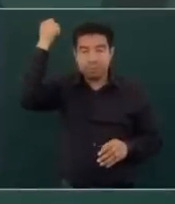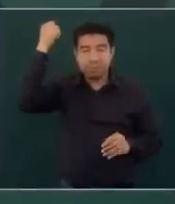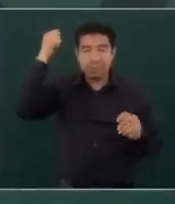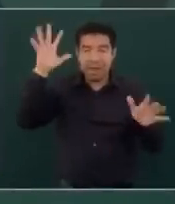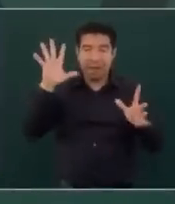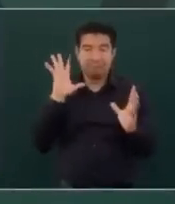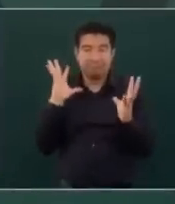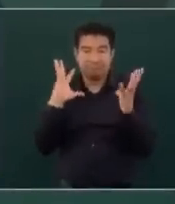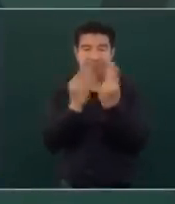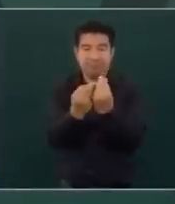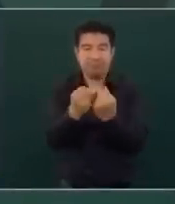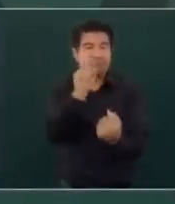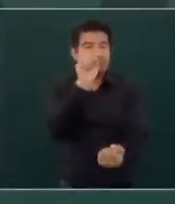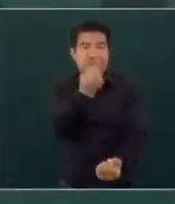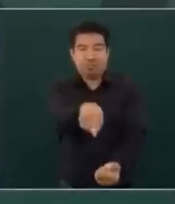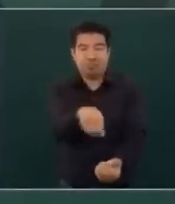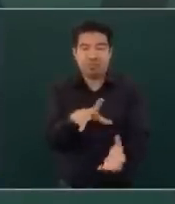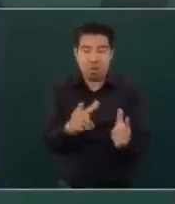ya